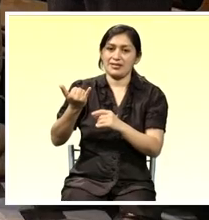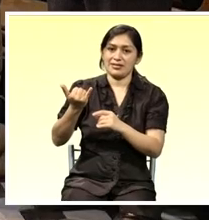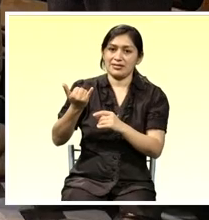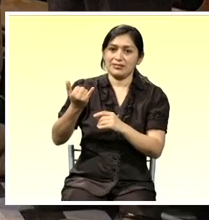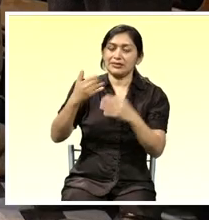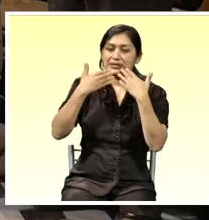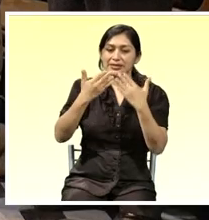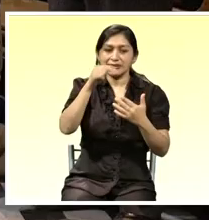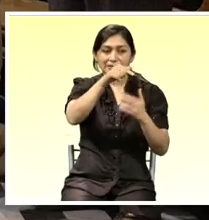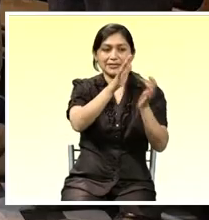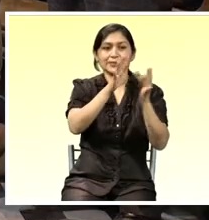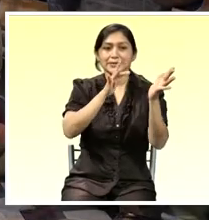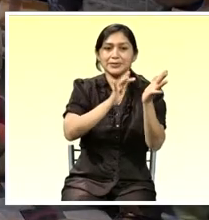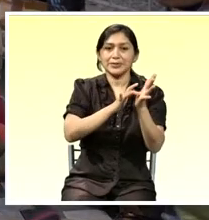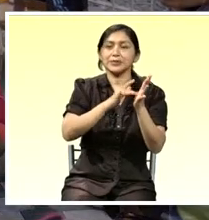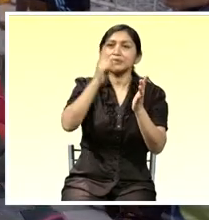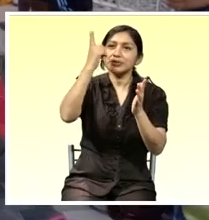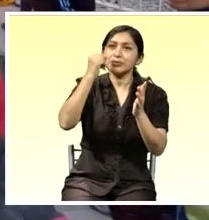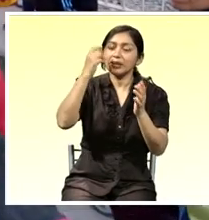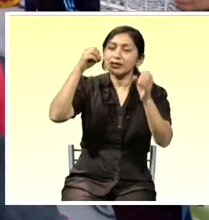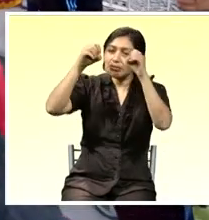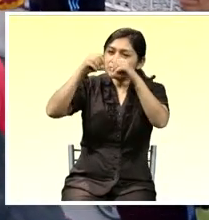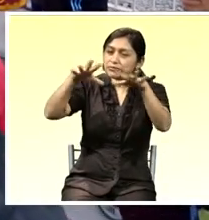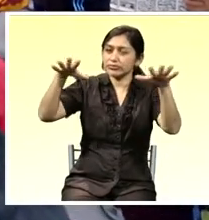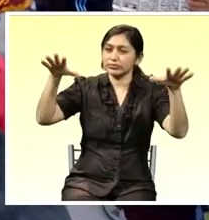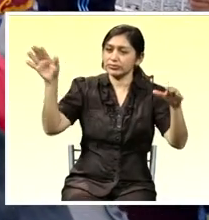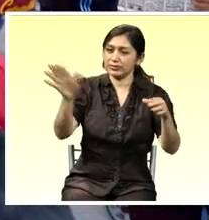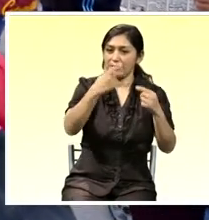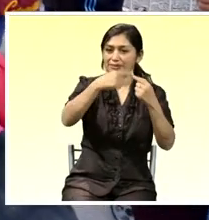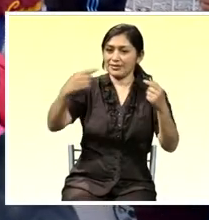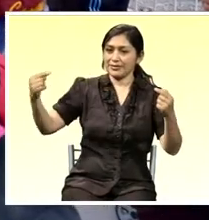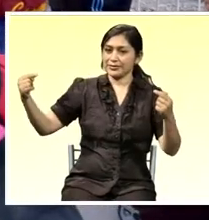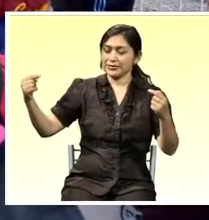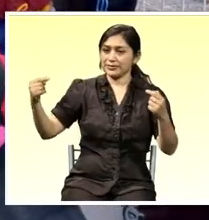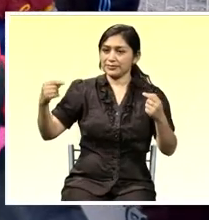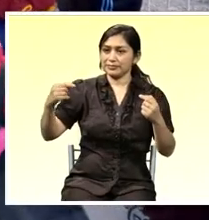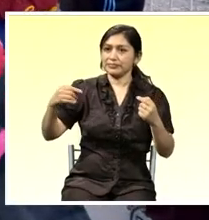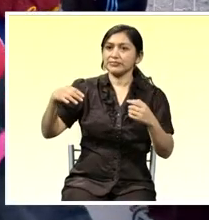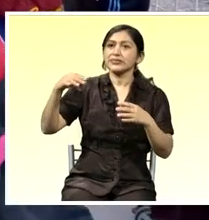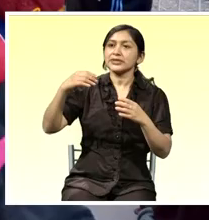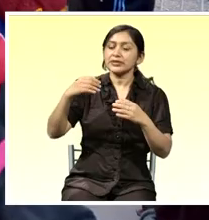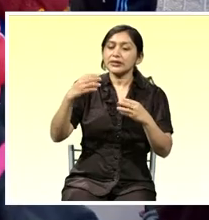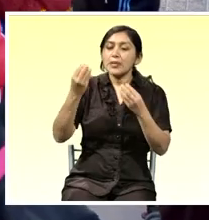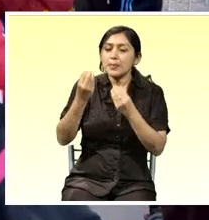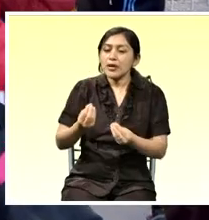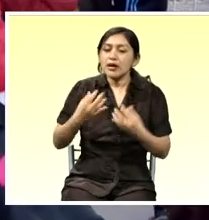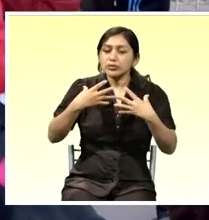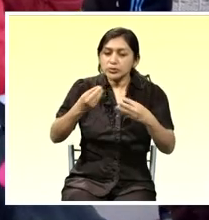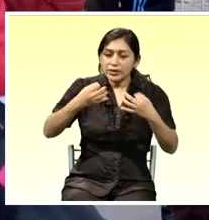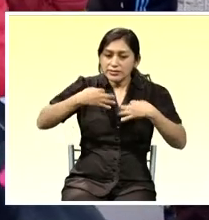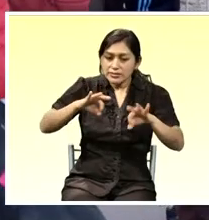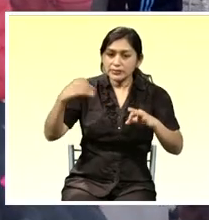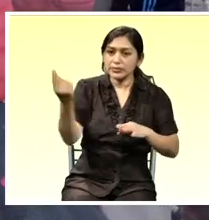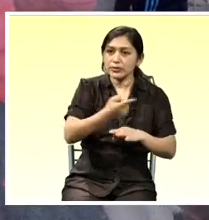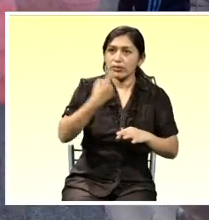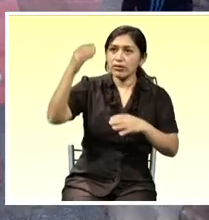todo fue hecho, que por nosotros los hombres y por nuestra salvación bajó del cielo.